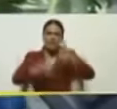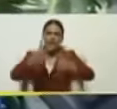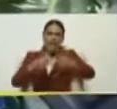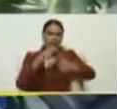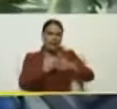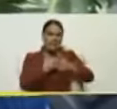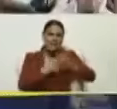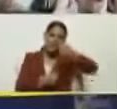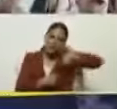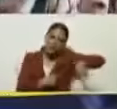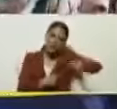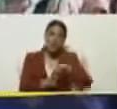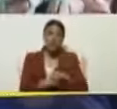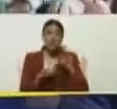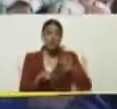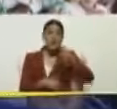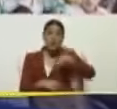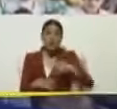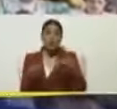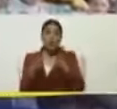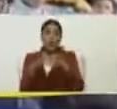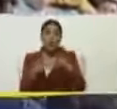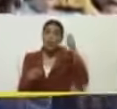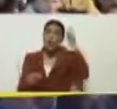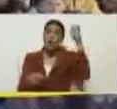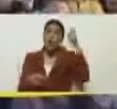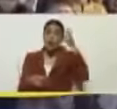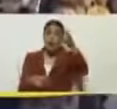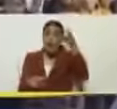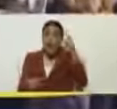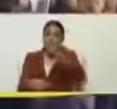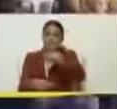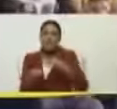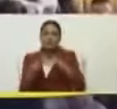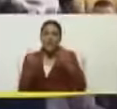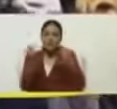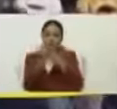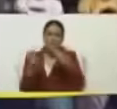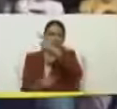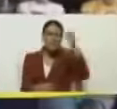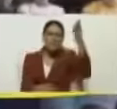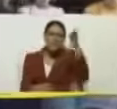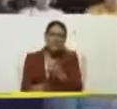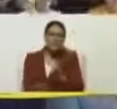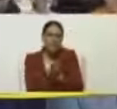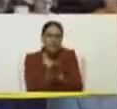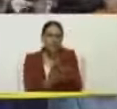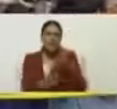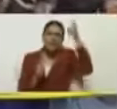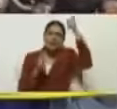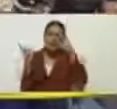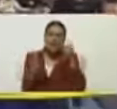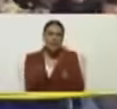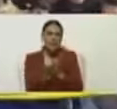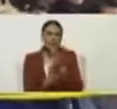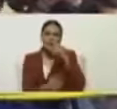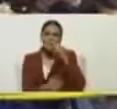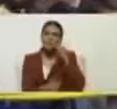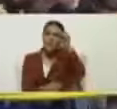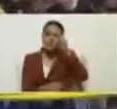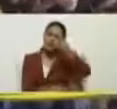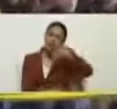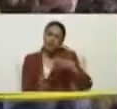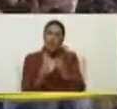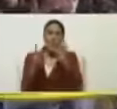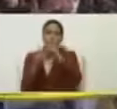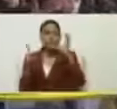créame, presidente, que el sector campesino, que es un sector leal a la revolución, leal a Chávez, que ama su territorio, su cultura,